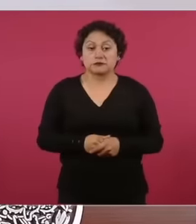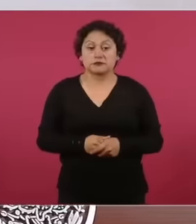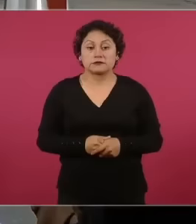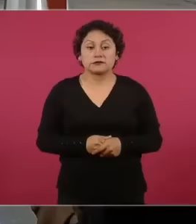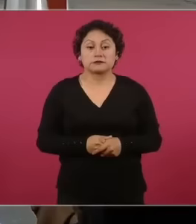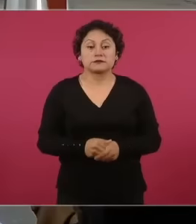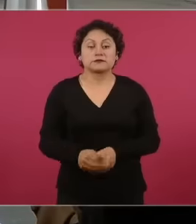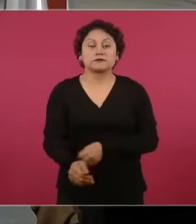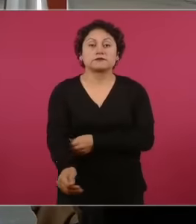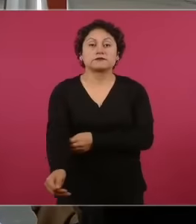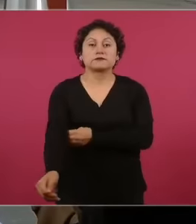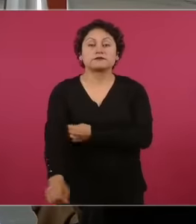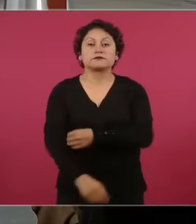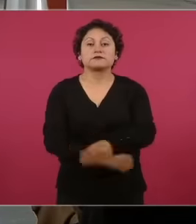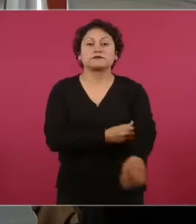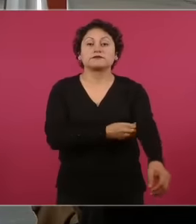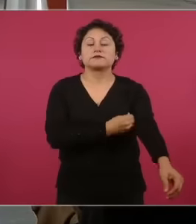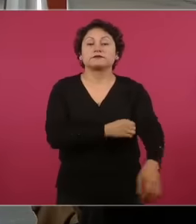Fueron